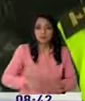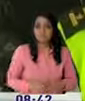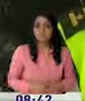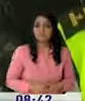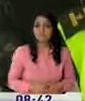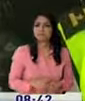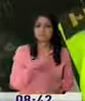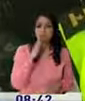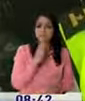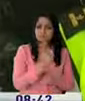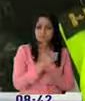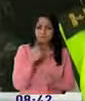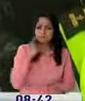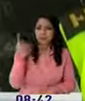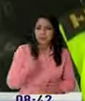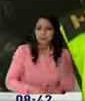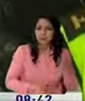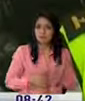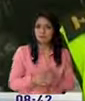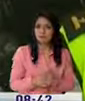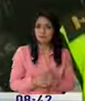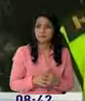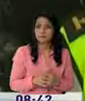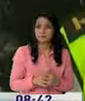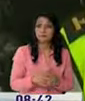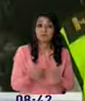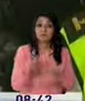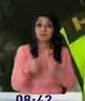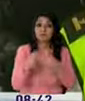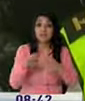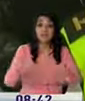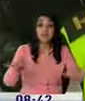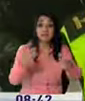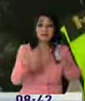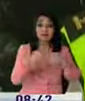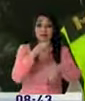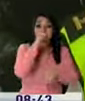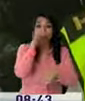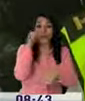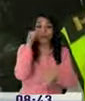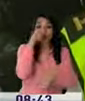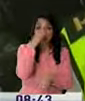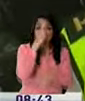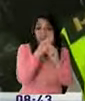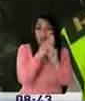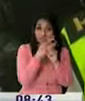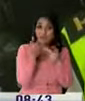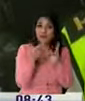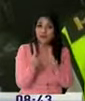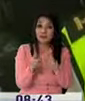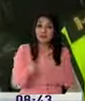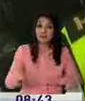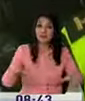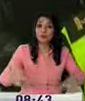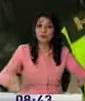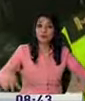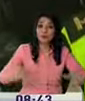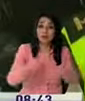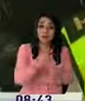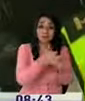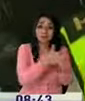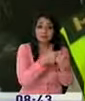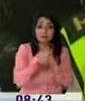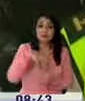la finalidad de llevarlo al consumo interno y consecuentemente llevarlo al consumo de los sectores aledaños a